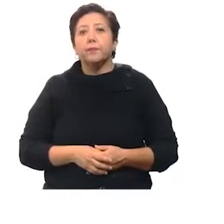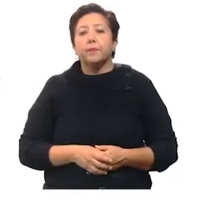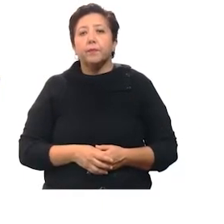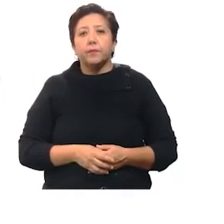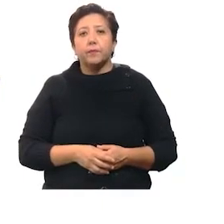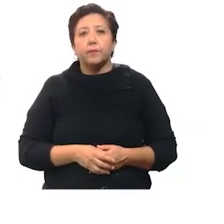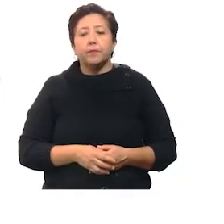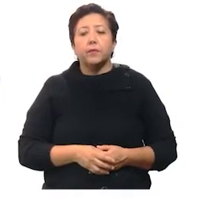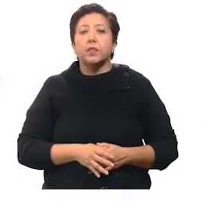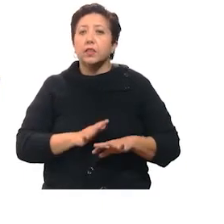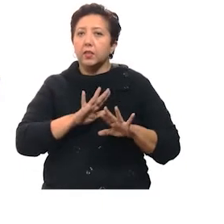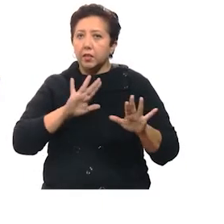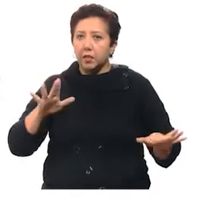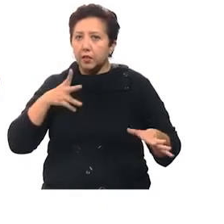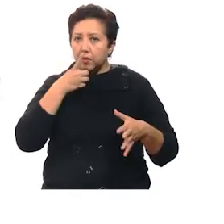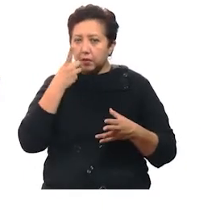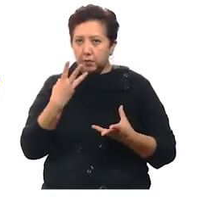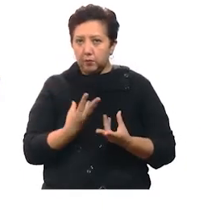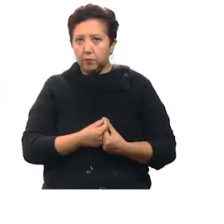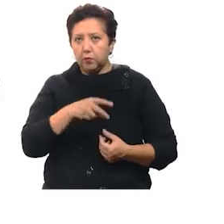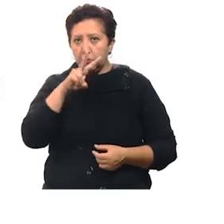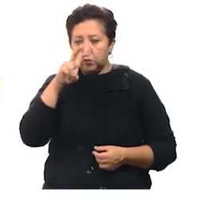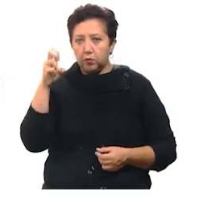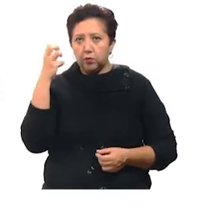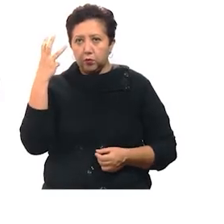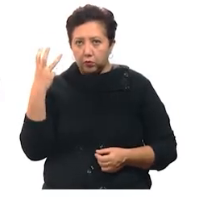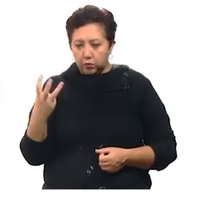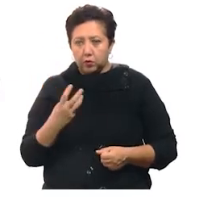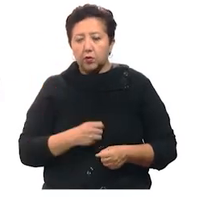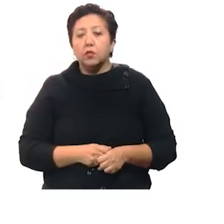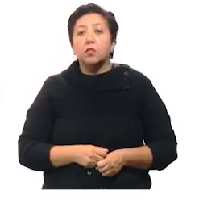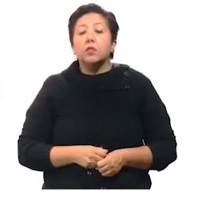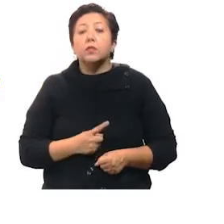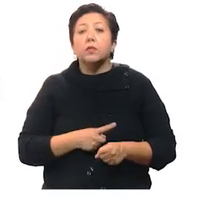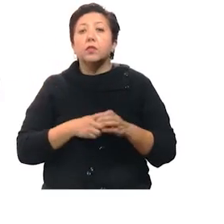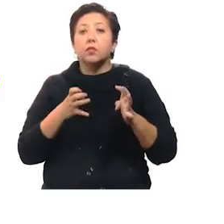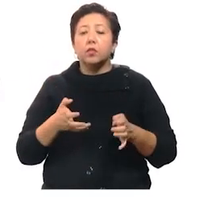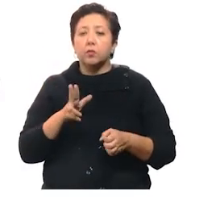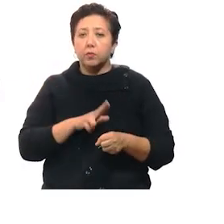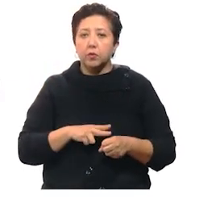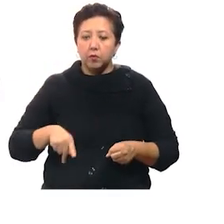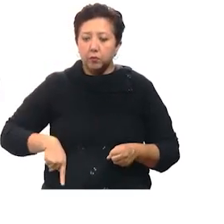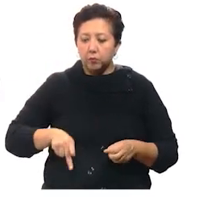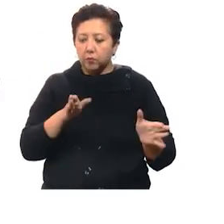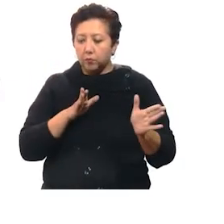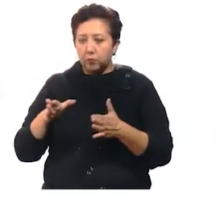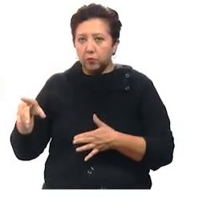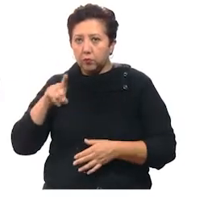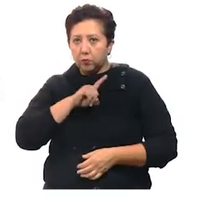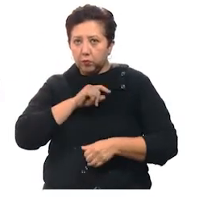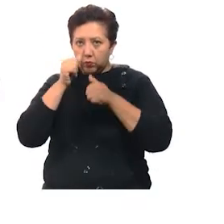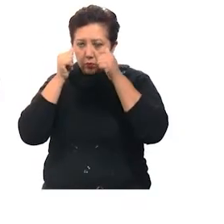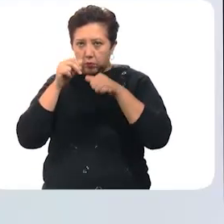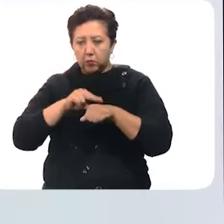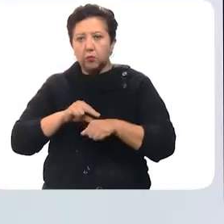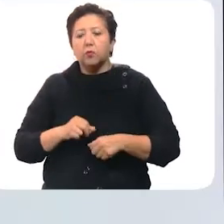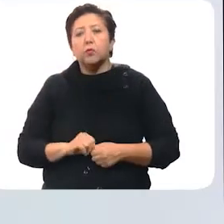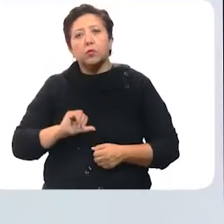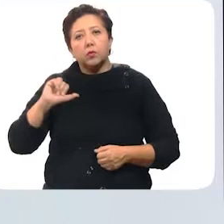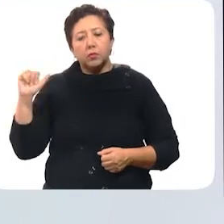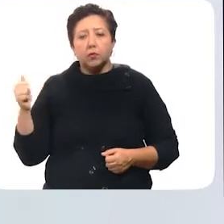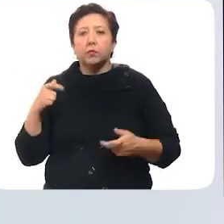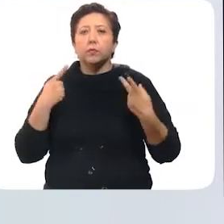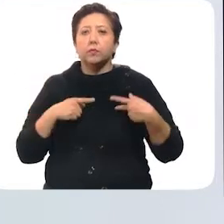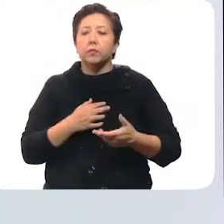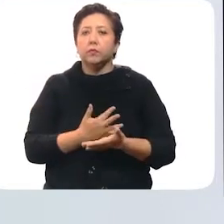leves. Como ya mencionamos, 203 de los casos positivos están en hospitales públicos y en aislamiento total. Hay